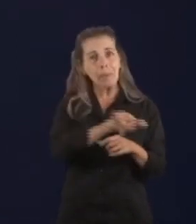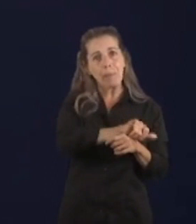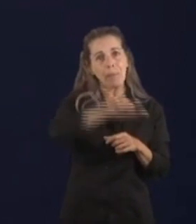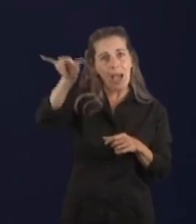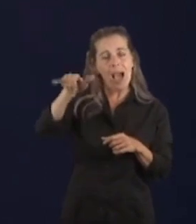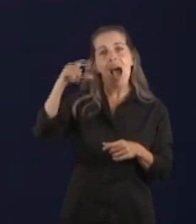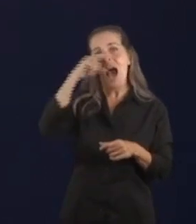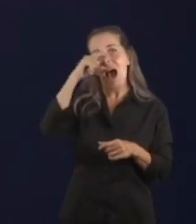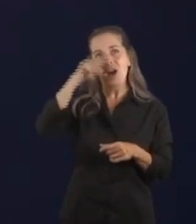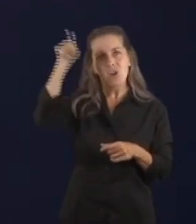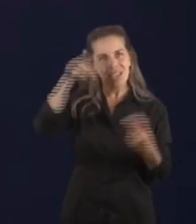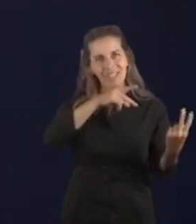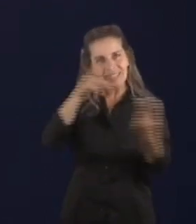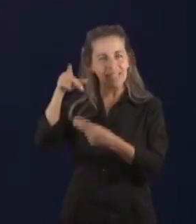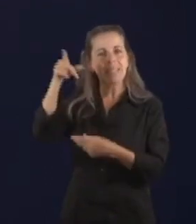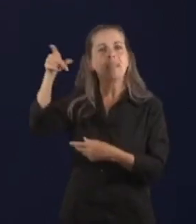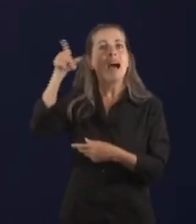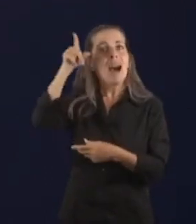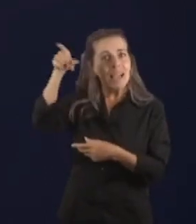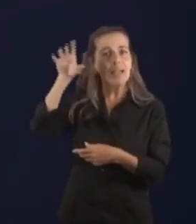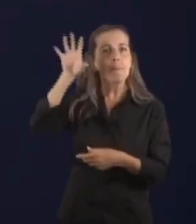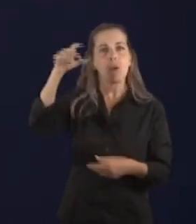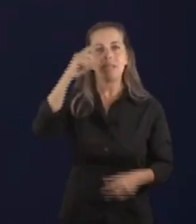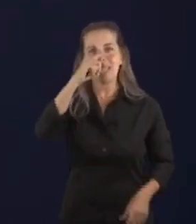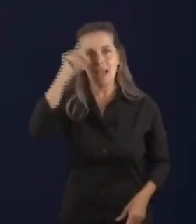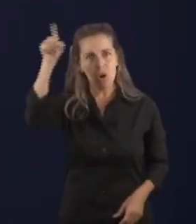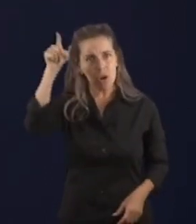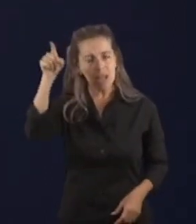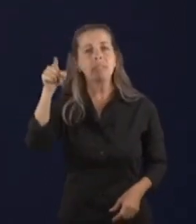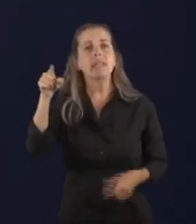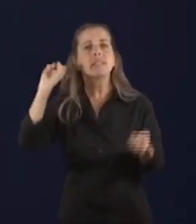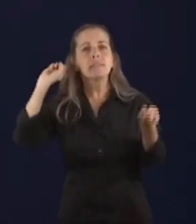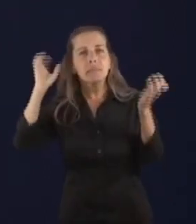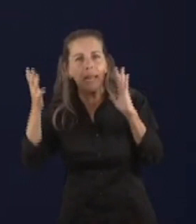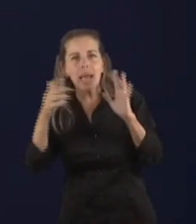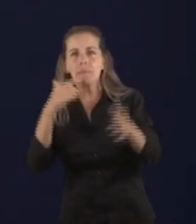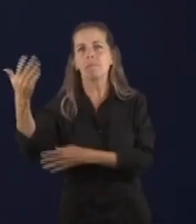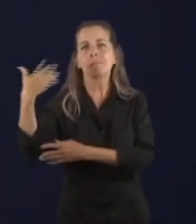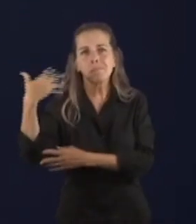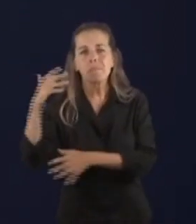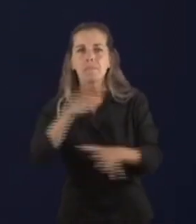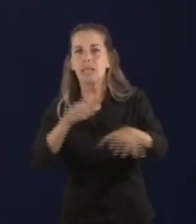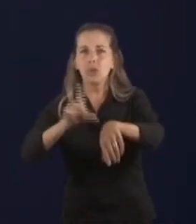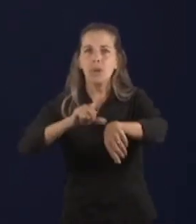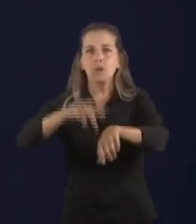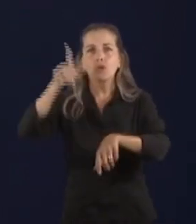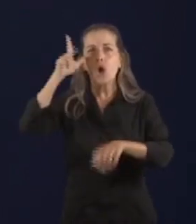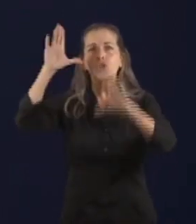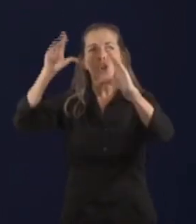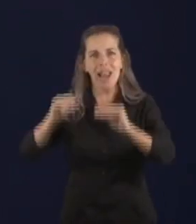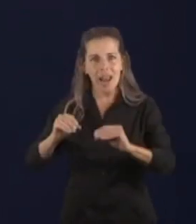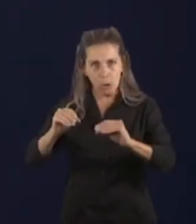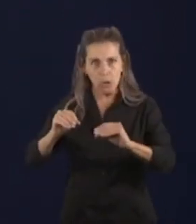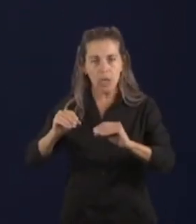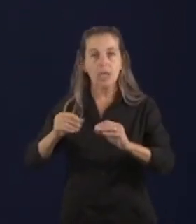corrientes donde Eh bueno el hablará alrededor de las 20 horas y a